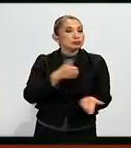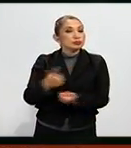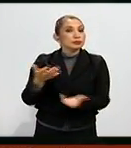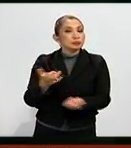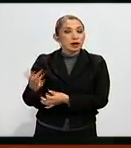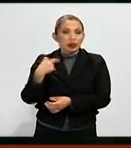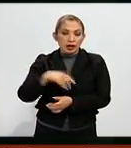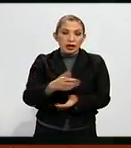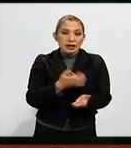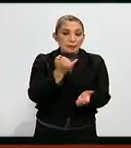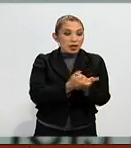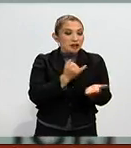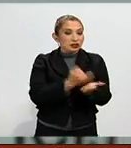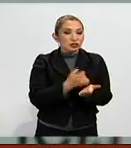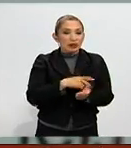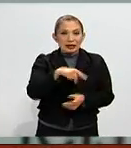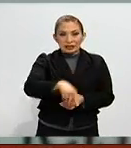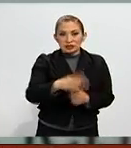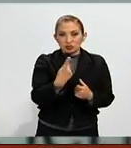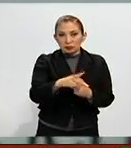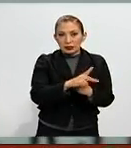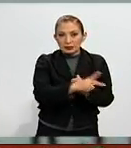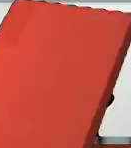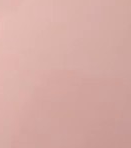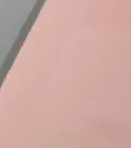manera evadir el pago de impuestos en sus países.